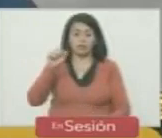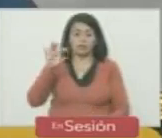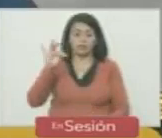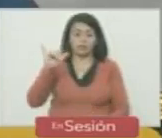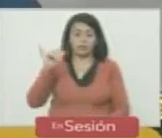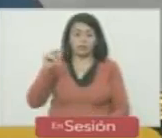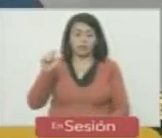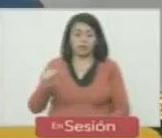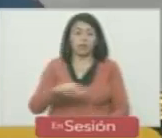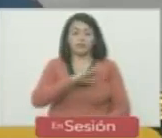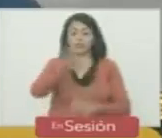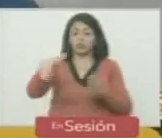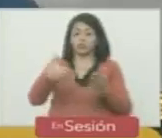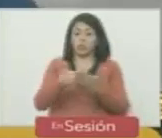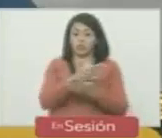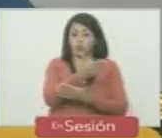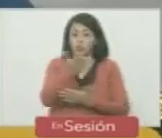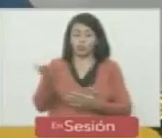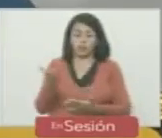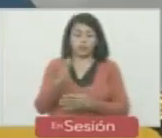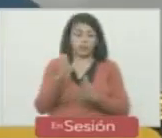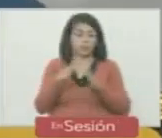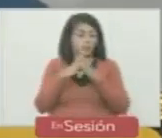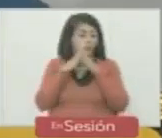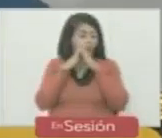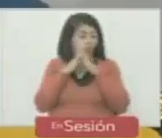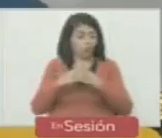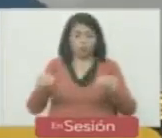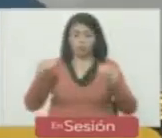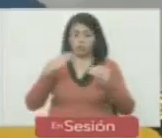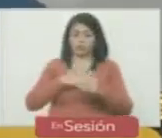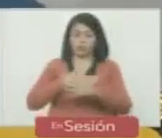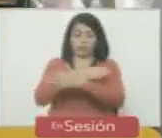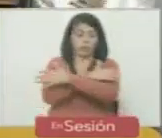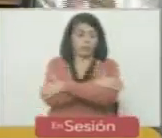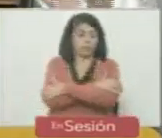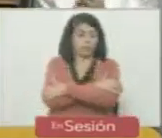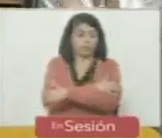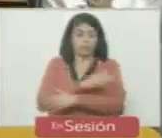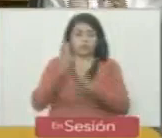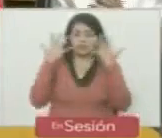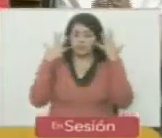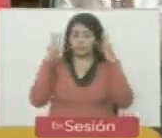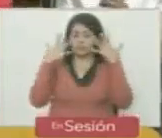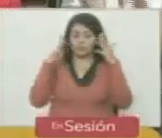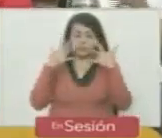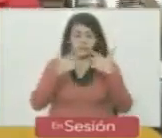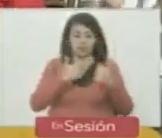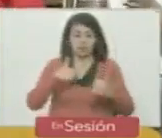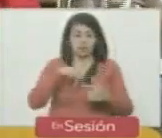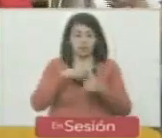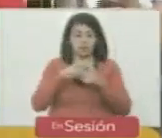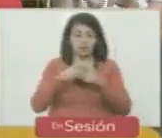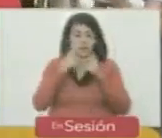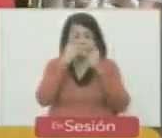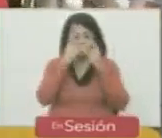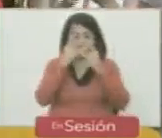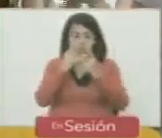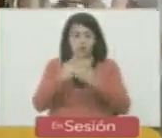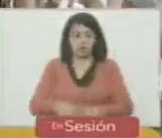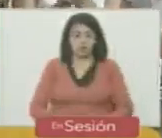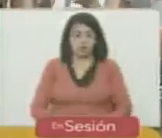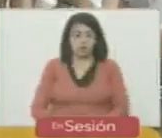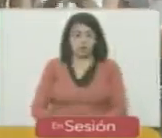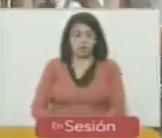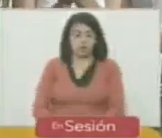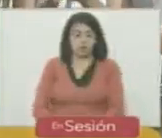Almeida Romero. Para todas ustedes y para todos ustedes, nuestro abrazo, nuestro aplauso y nuestra admiración.